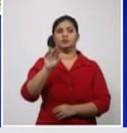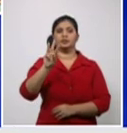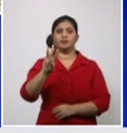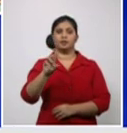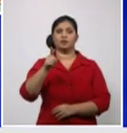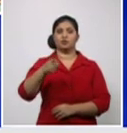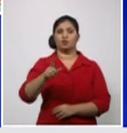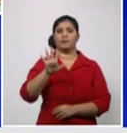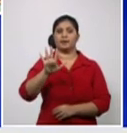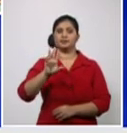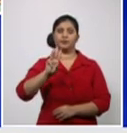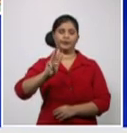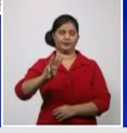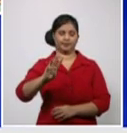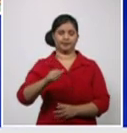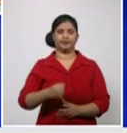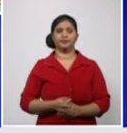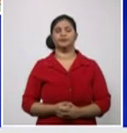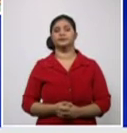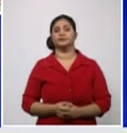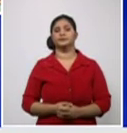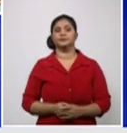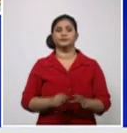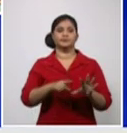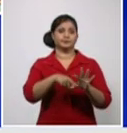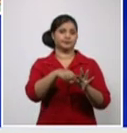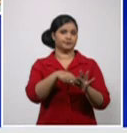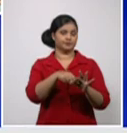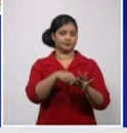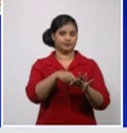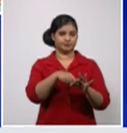173,53, el municipio especial Isla de la Juventud